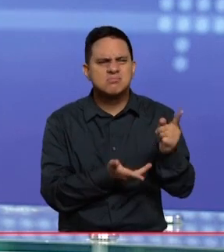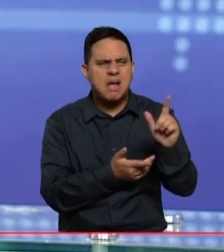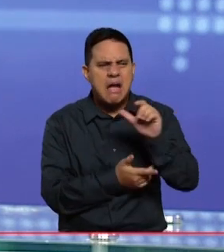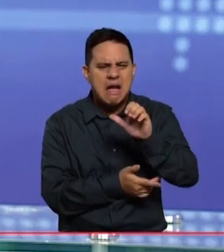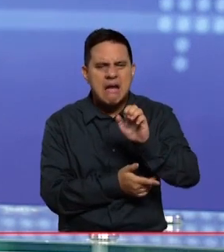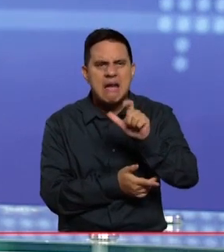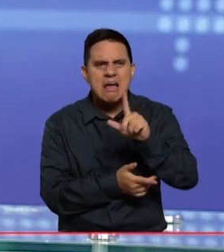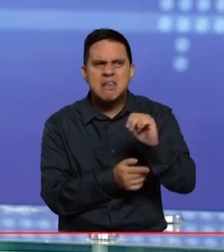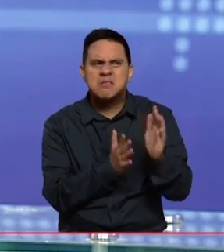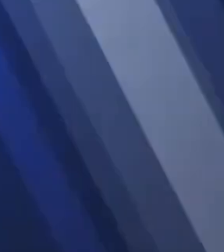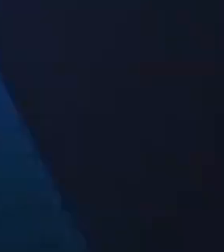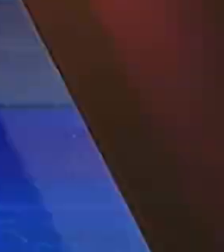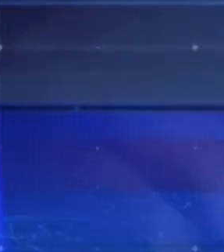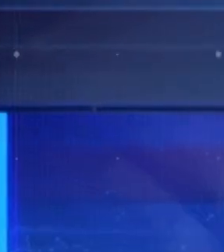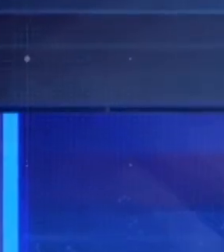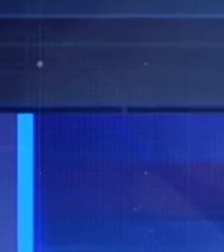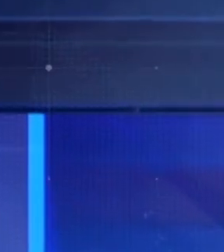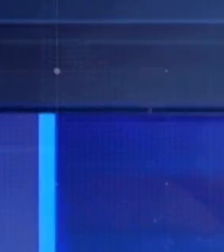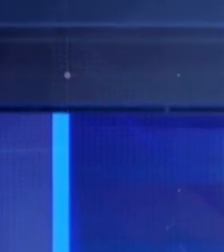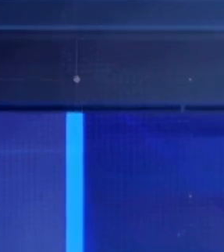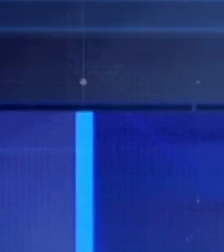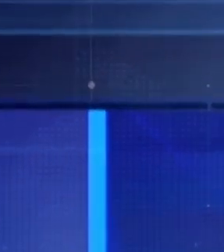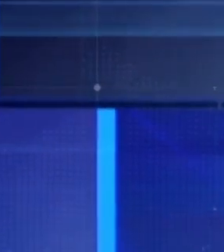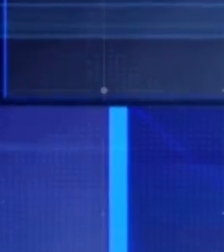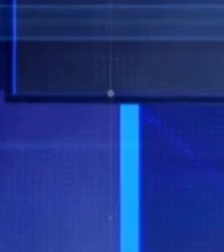hoy, Cristian?